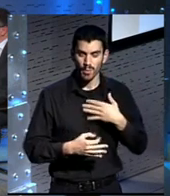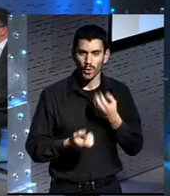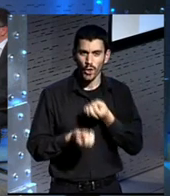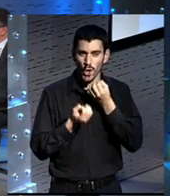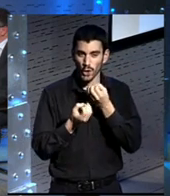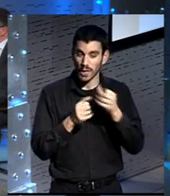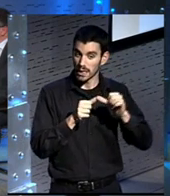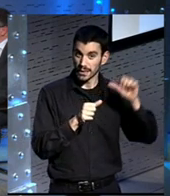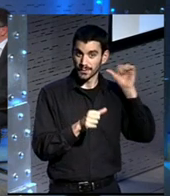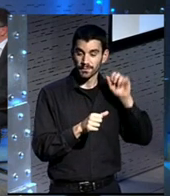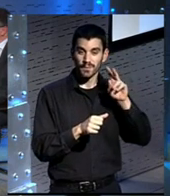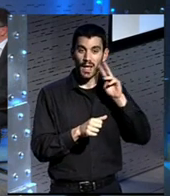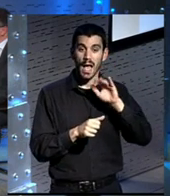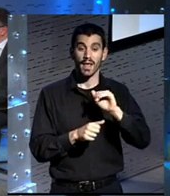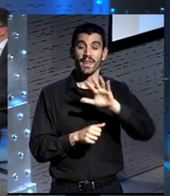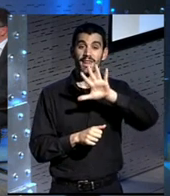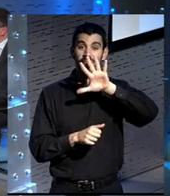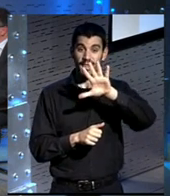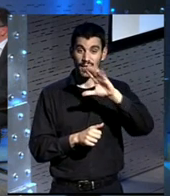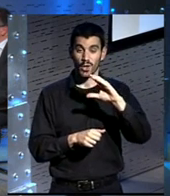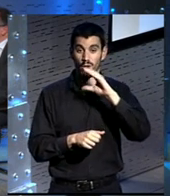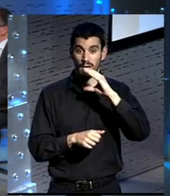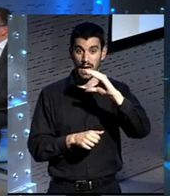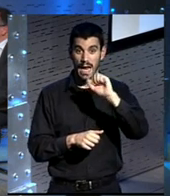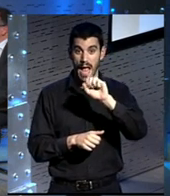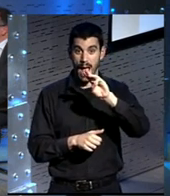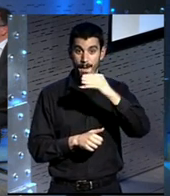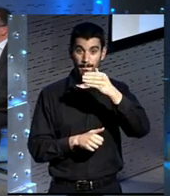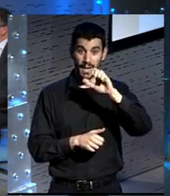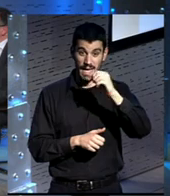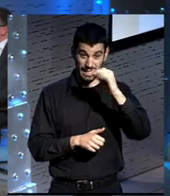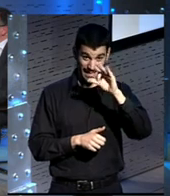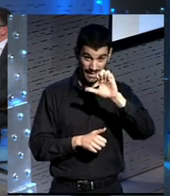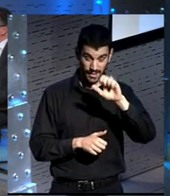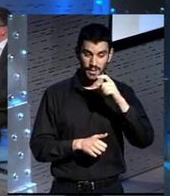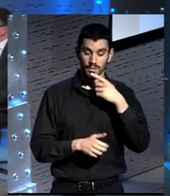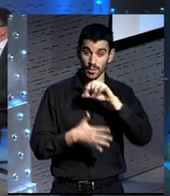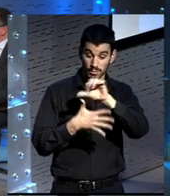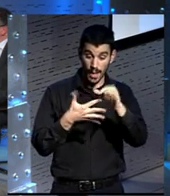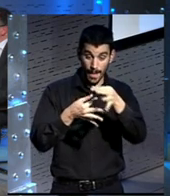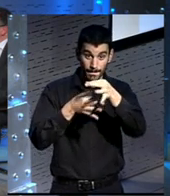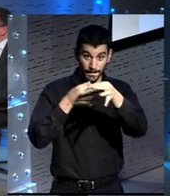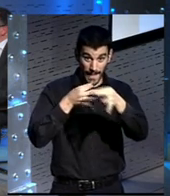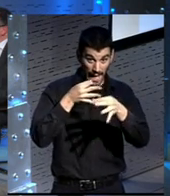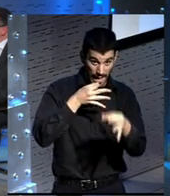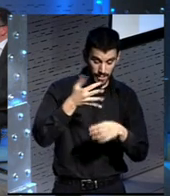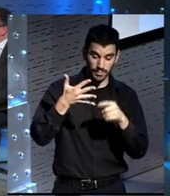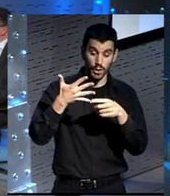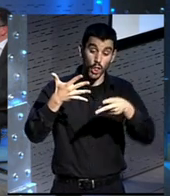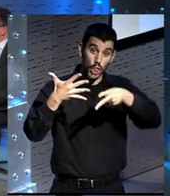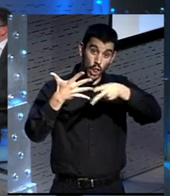de los 5 KPIs más importantes que medimos en el banco obsesivamente, 2 están relacionados con experiencia de